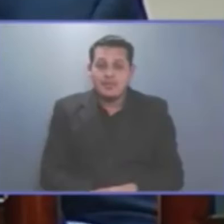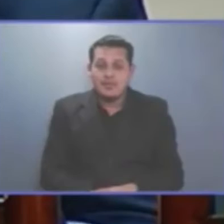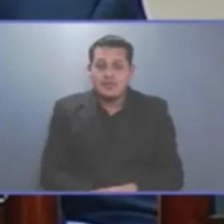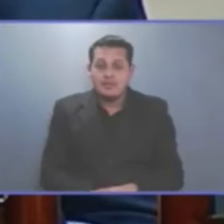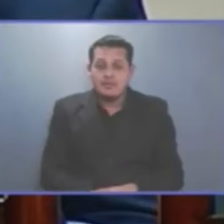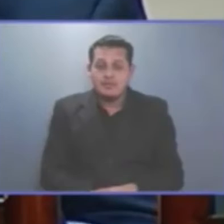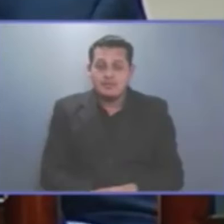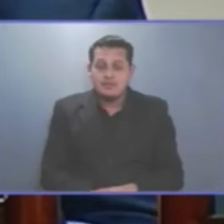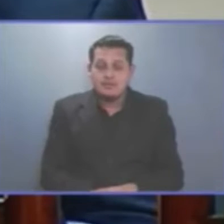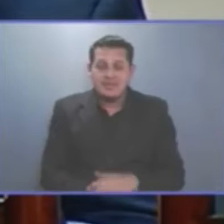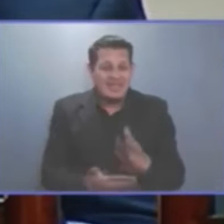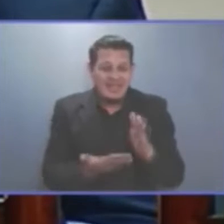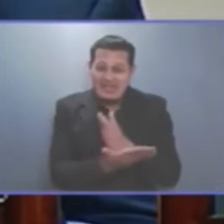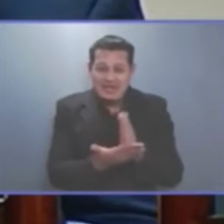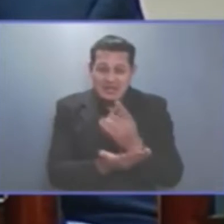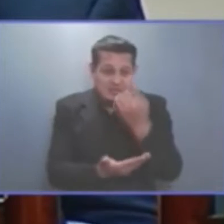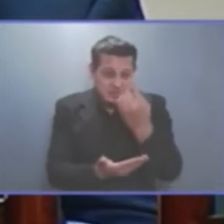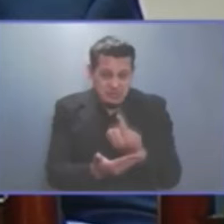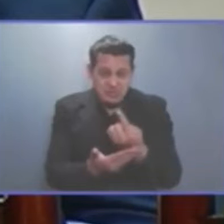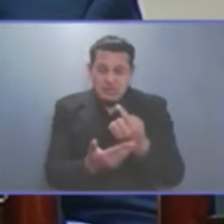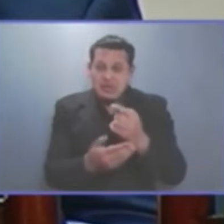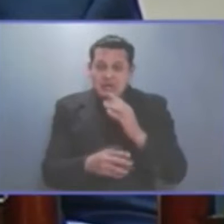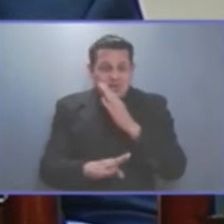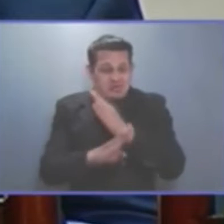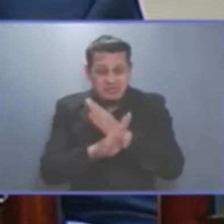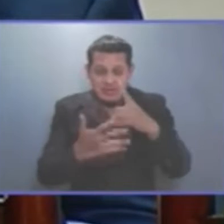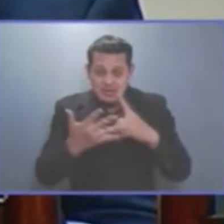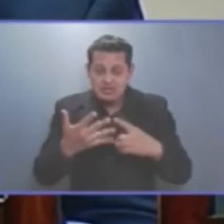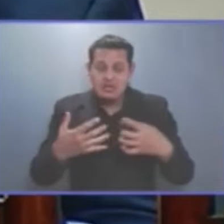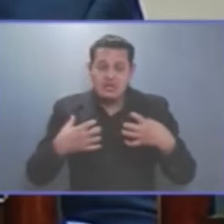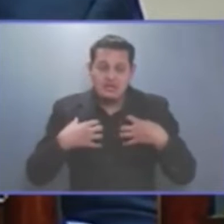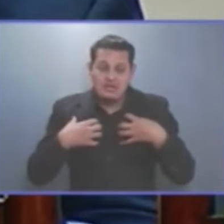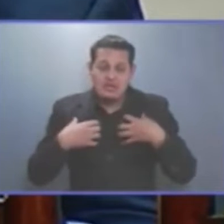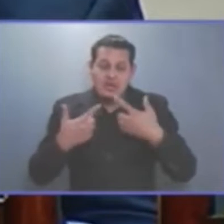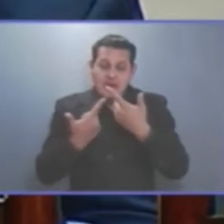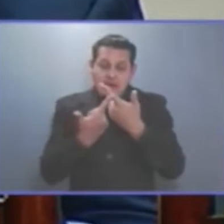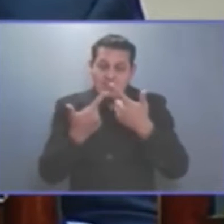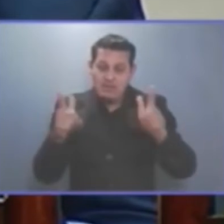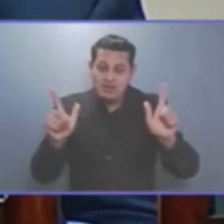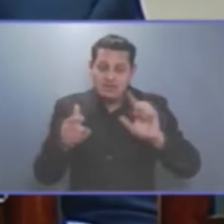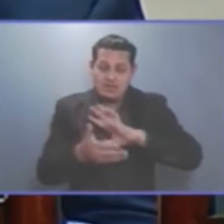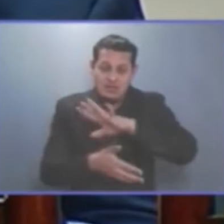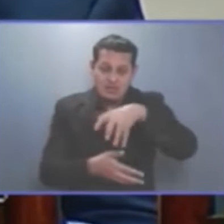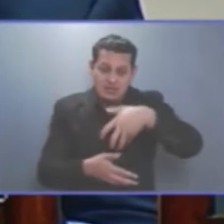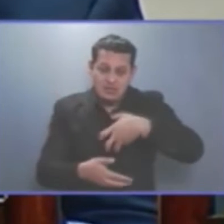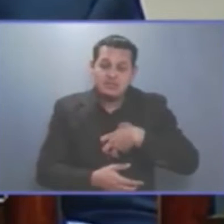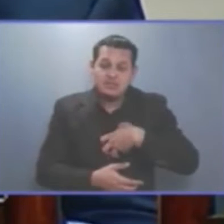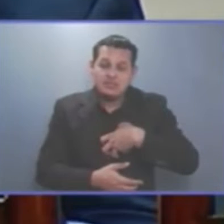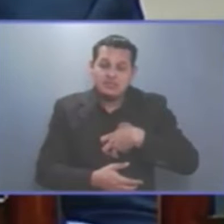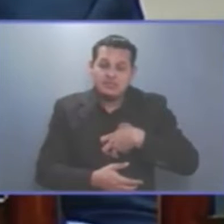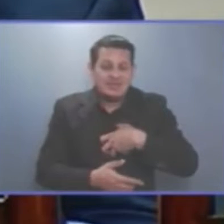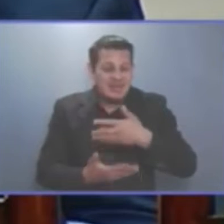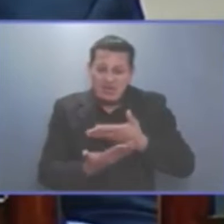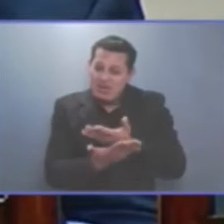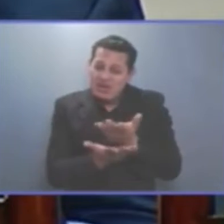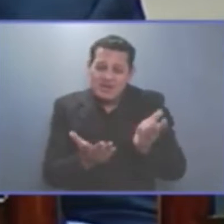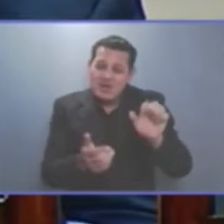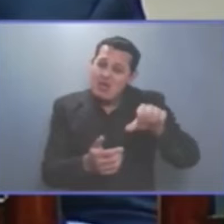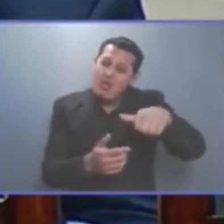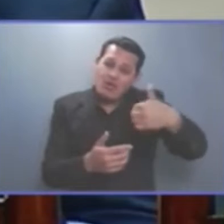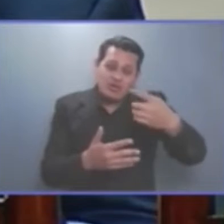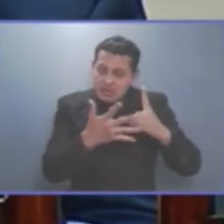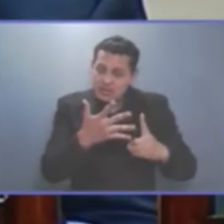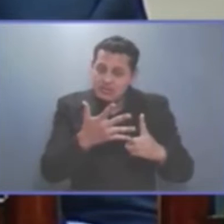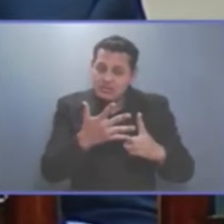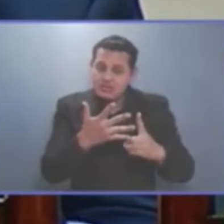ninguna persona puede ser privada del derecho a la vida a la libertad a la propiedad y posesión ni de cualquiera otro